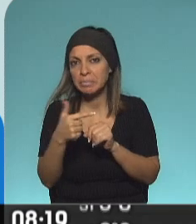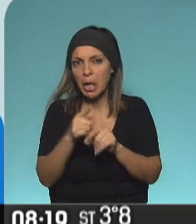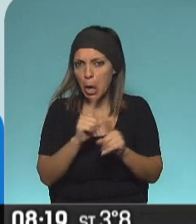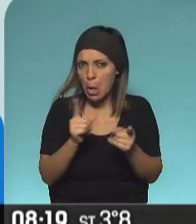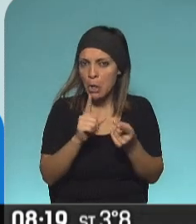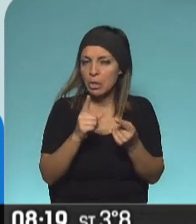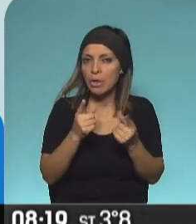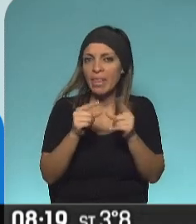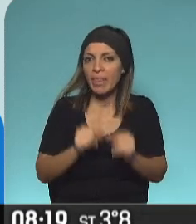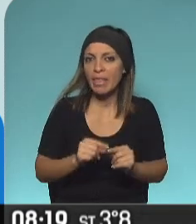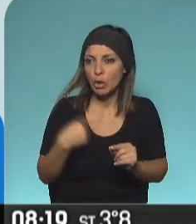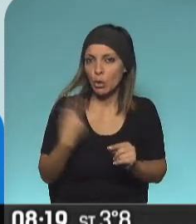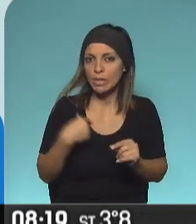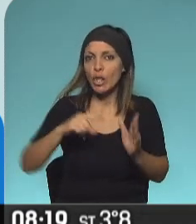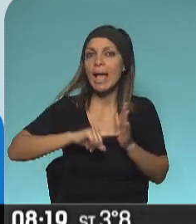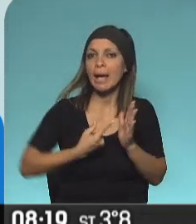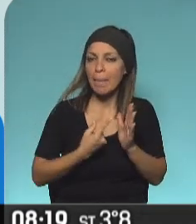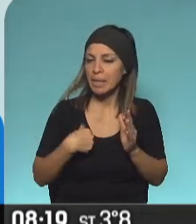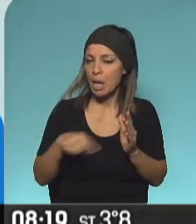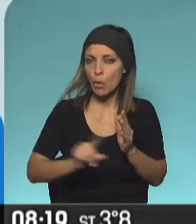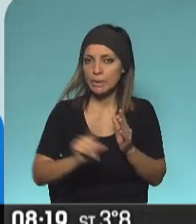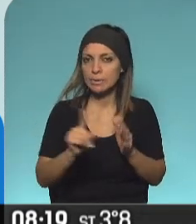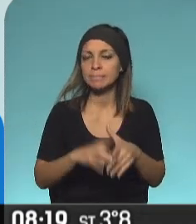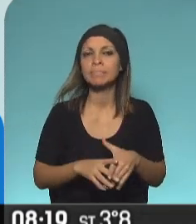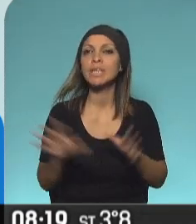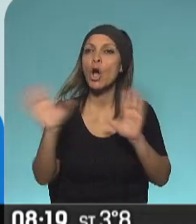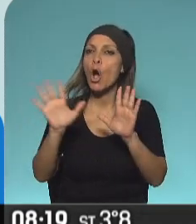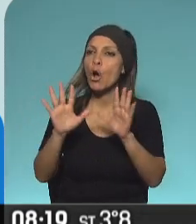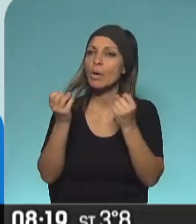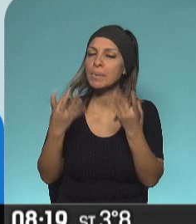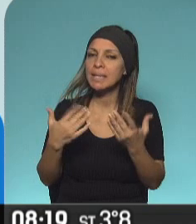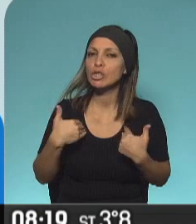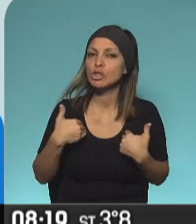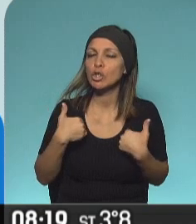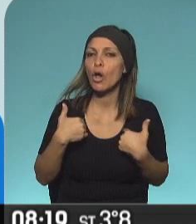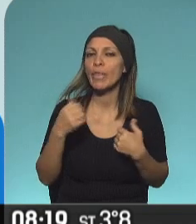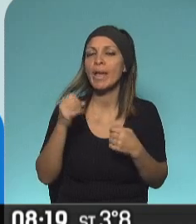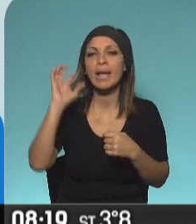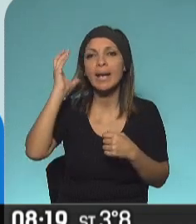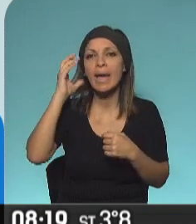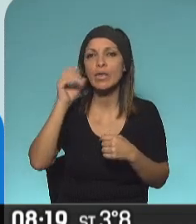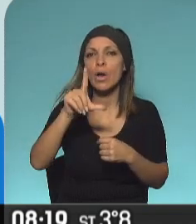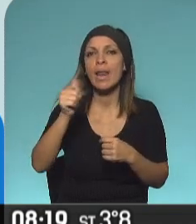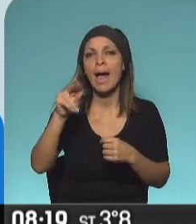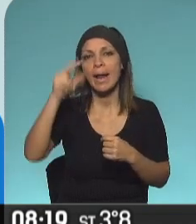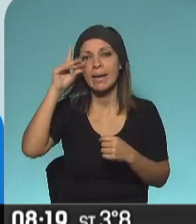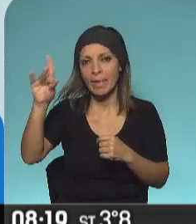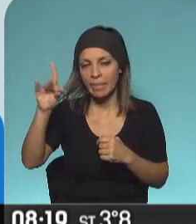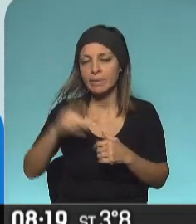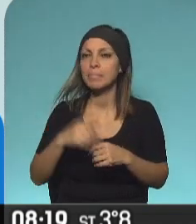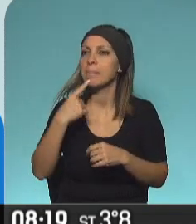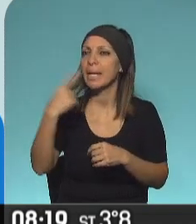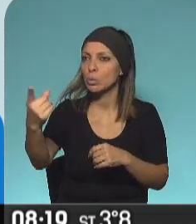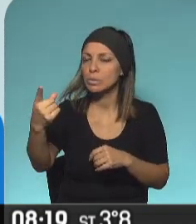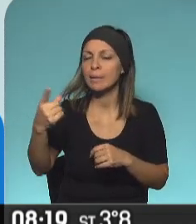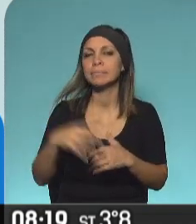que nos estén ocurriendo a nosotros. Doctor Rosario Vigossi, de Radio La Red. Quería preguntarle dos cosas. Primero, si de acuerdo al